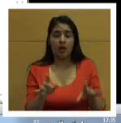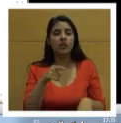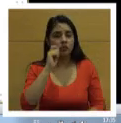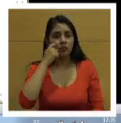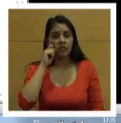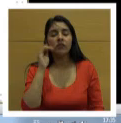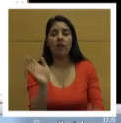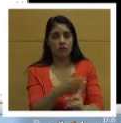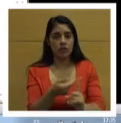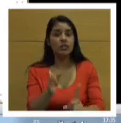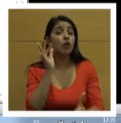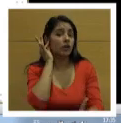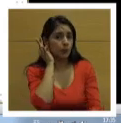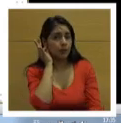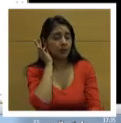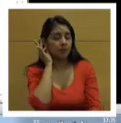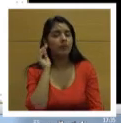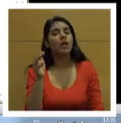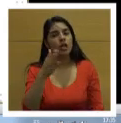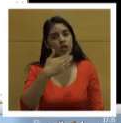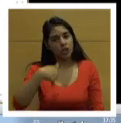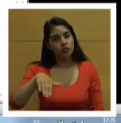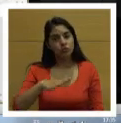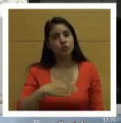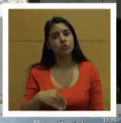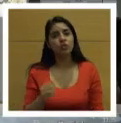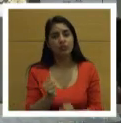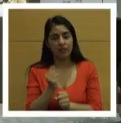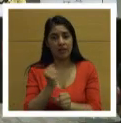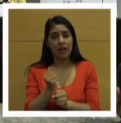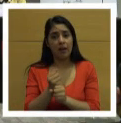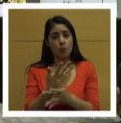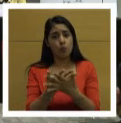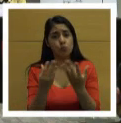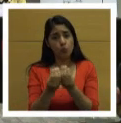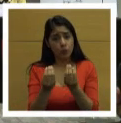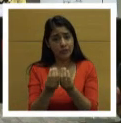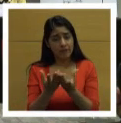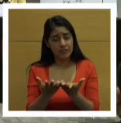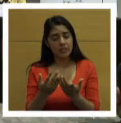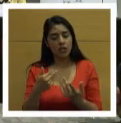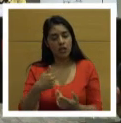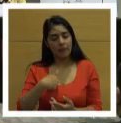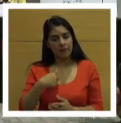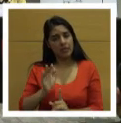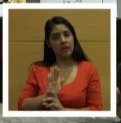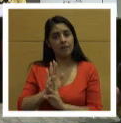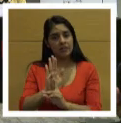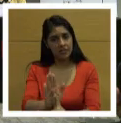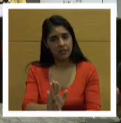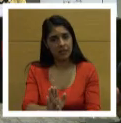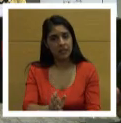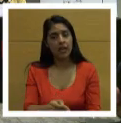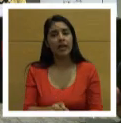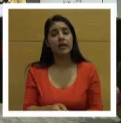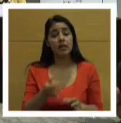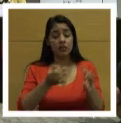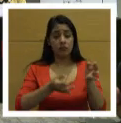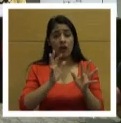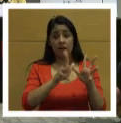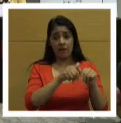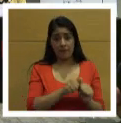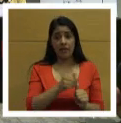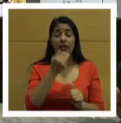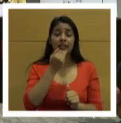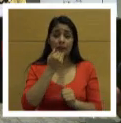nosotros operamos muchas veces en los casos, me toca representar a personas tanto en los casos de tribunales de familia como en